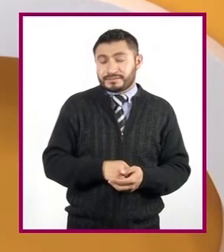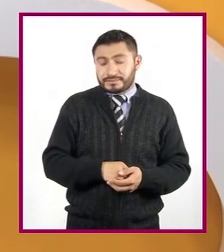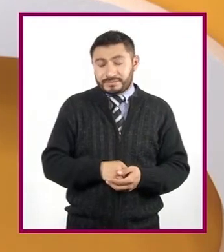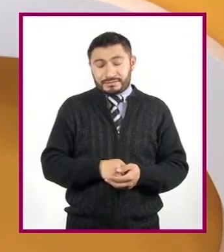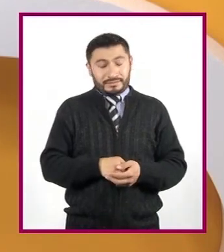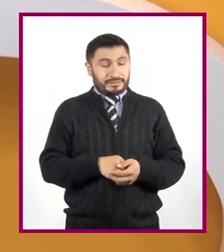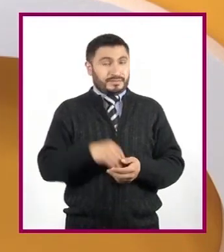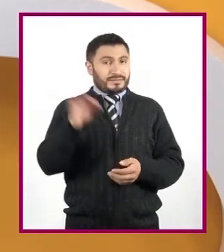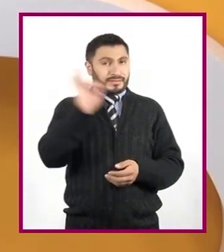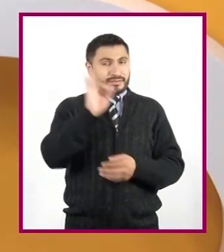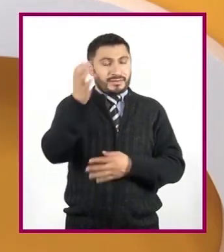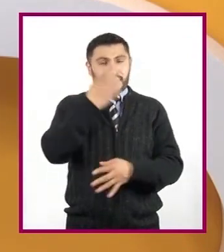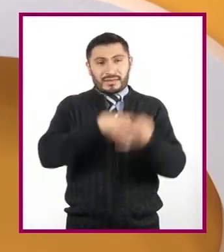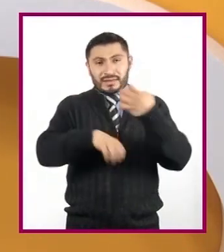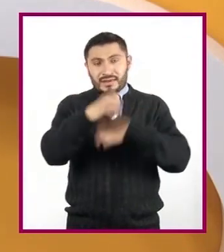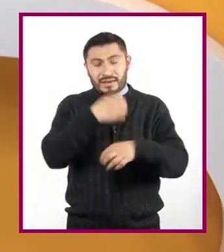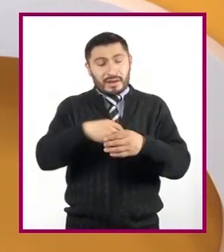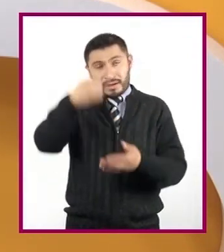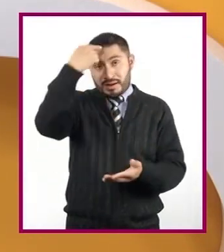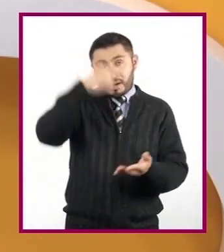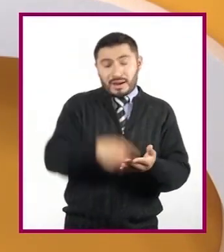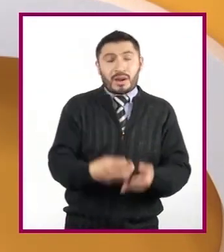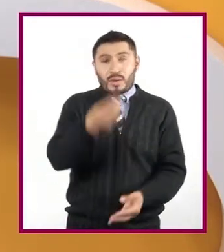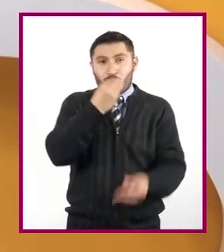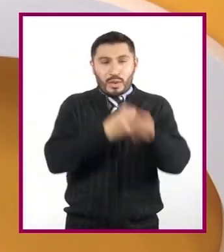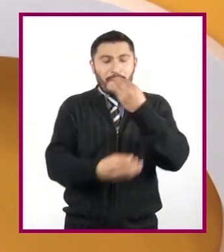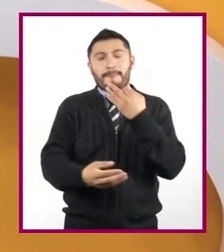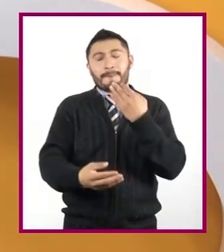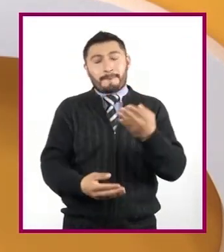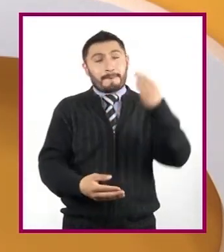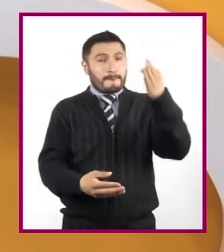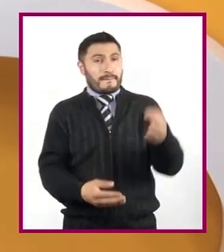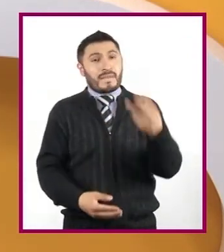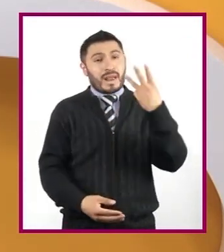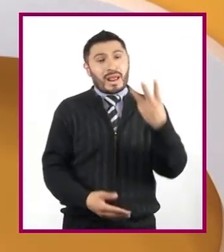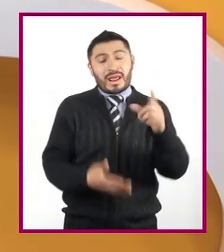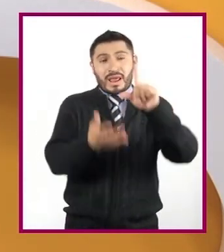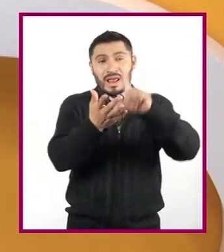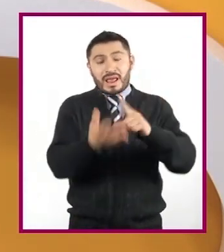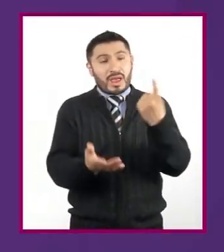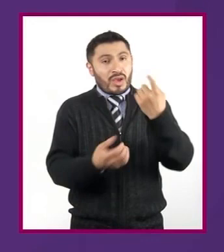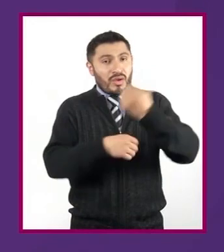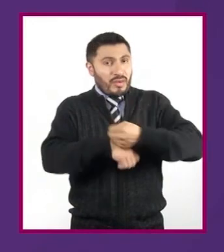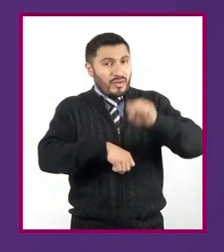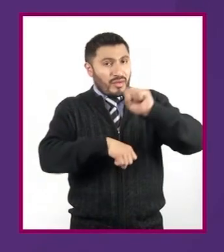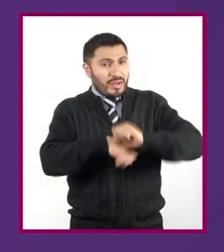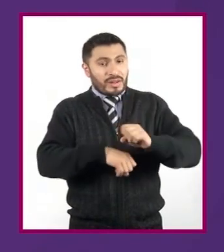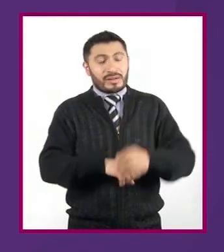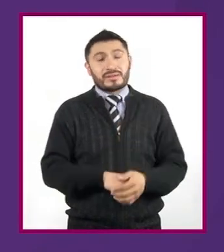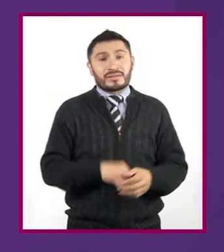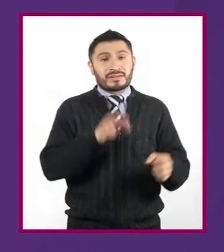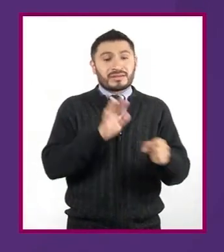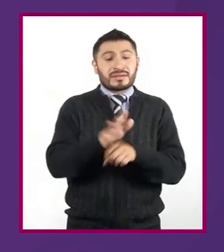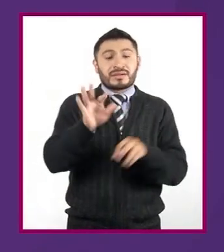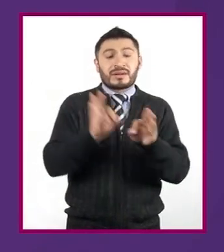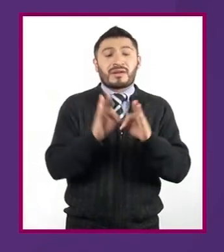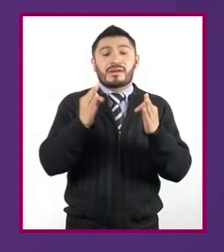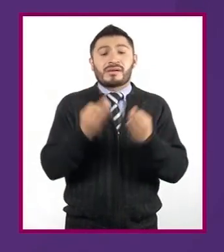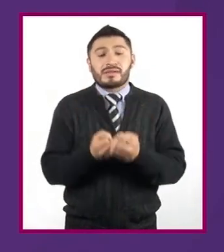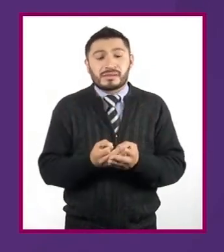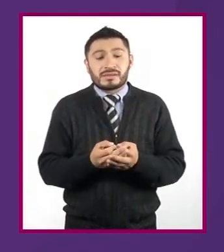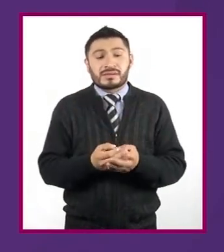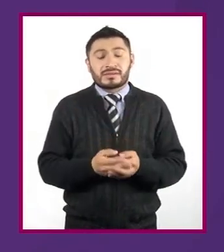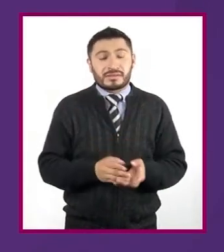empresa considera un consumo aceptable de 3 litros a la semana, ¿cuál media de